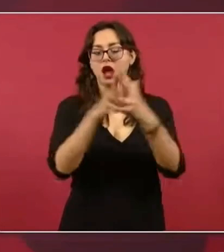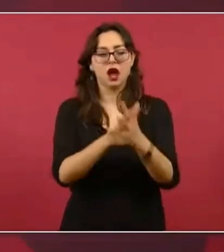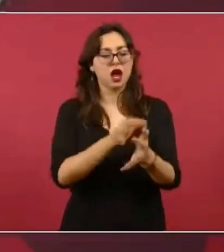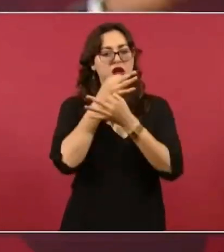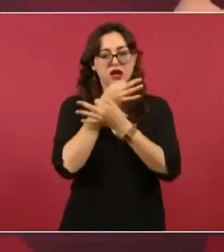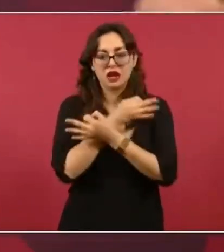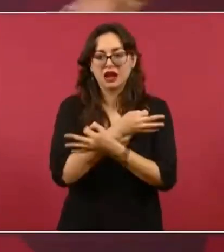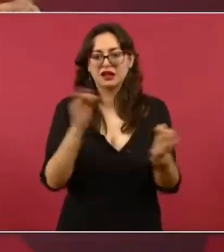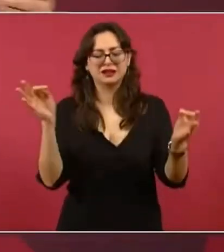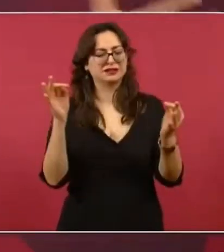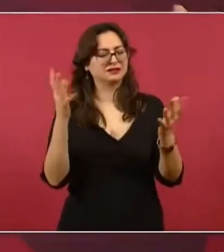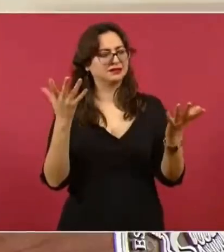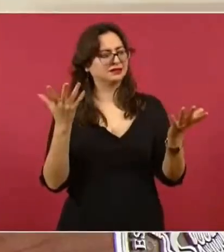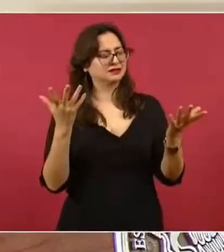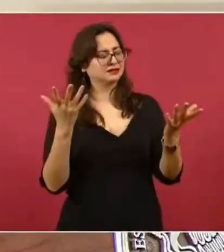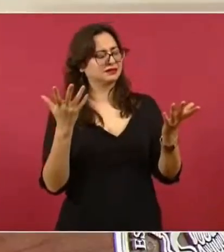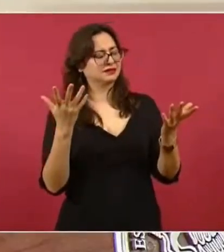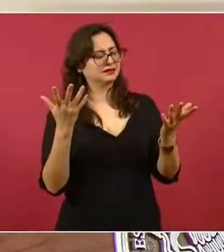sin tener